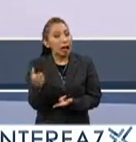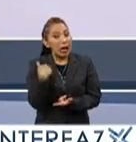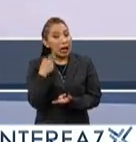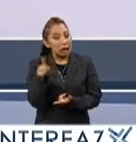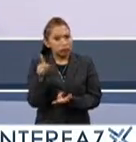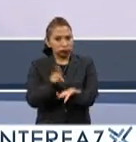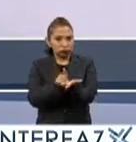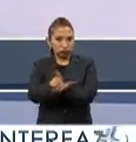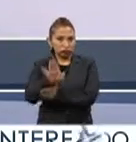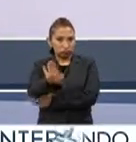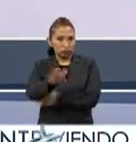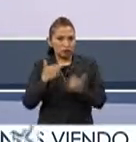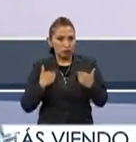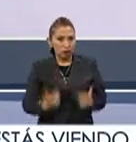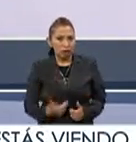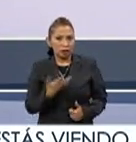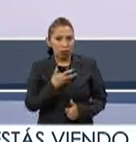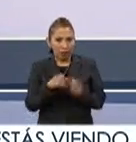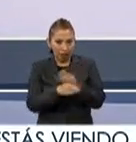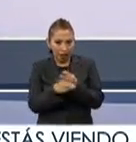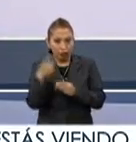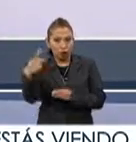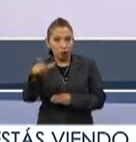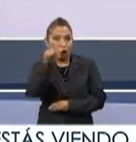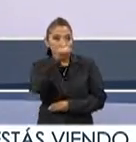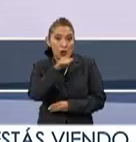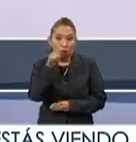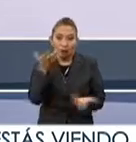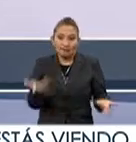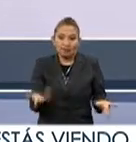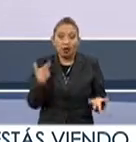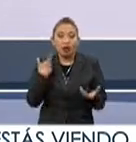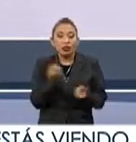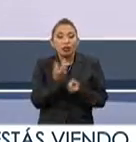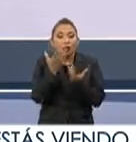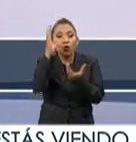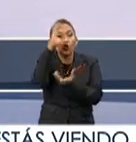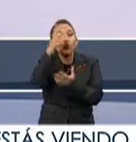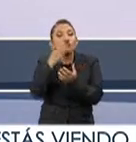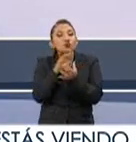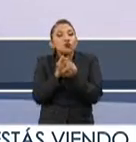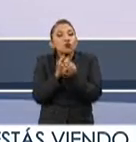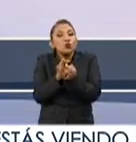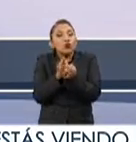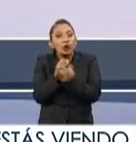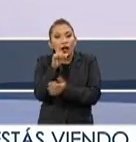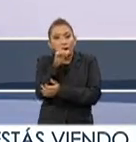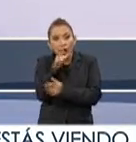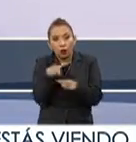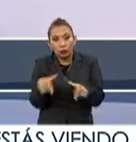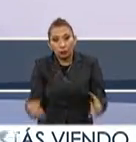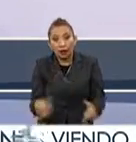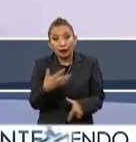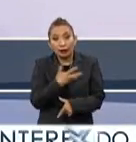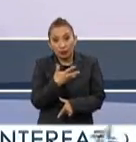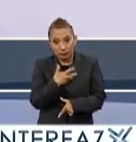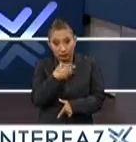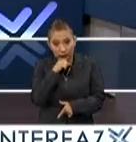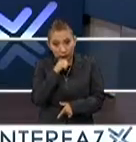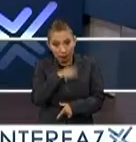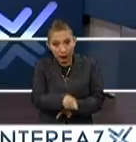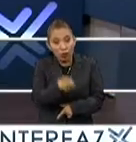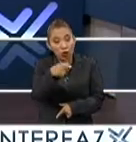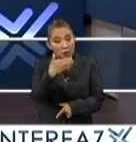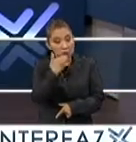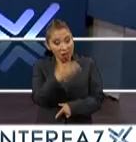es un derecho humano tener materiales en tu lengua y materiales con pertinencia cultural y lingüística. Entonces vamos a tener